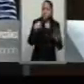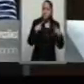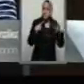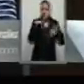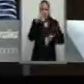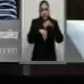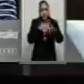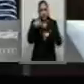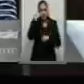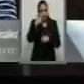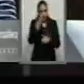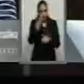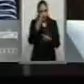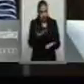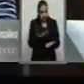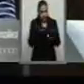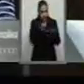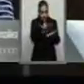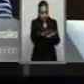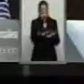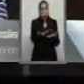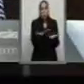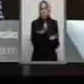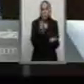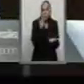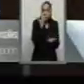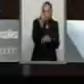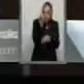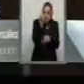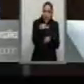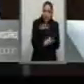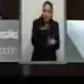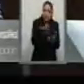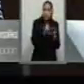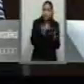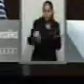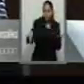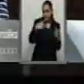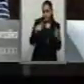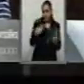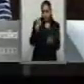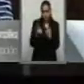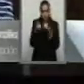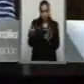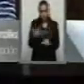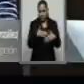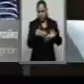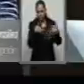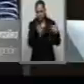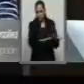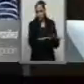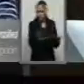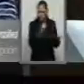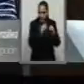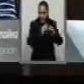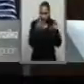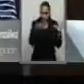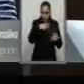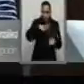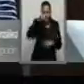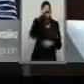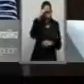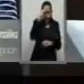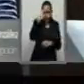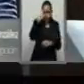al ciudadano que nos mira con escepticismo que pusimos por delante el interés de 9 millones de capitalinos por sobre